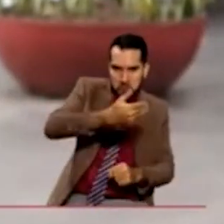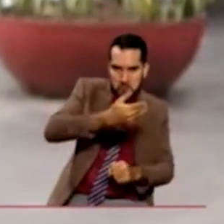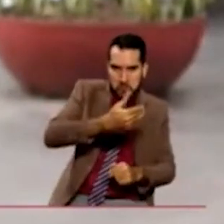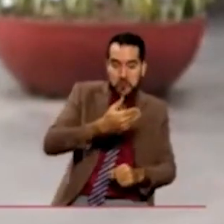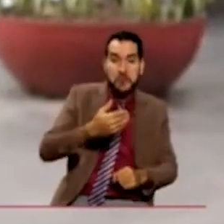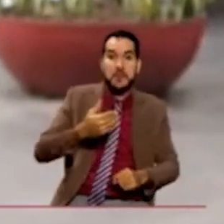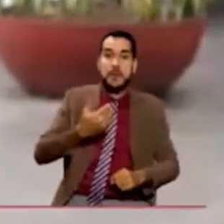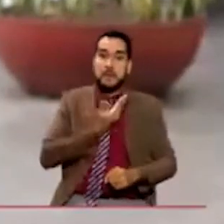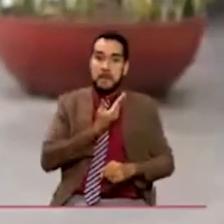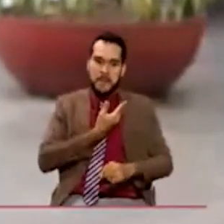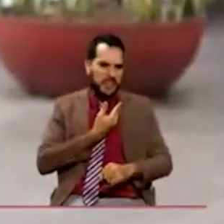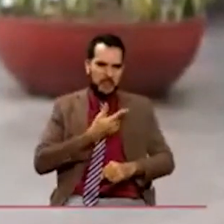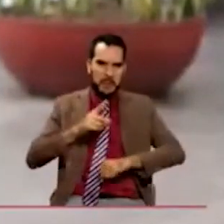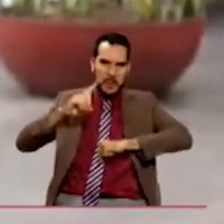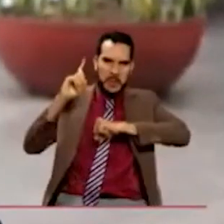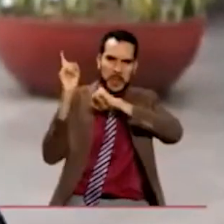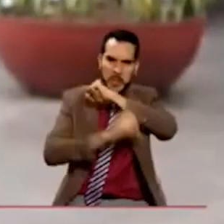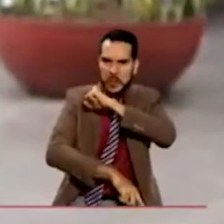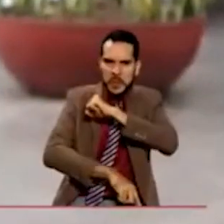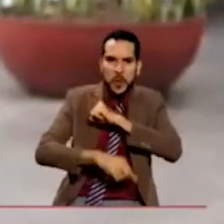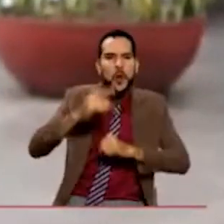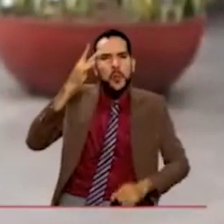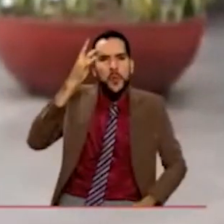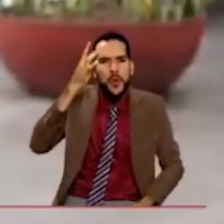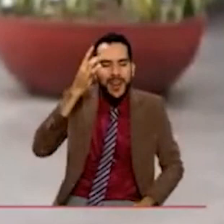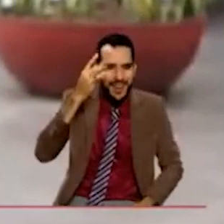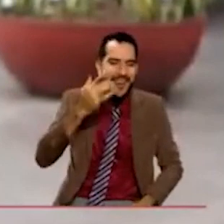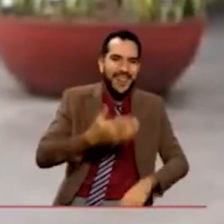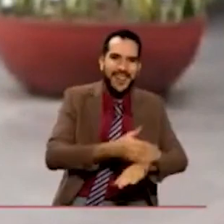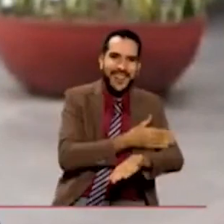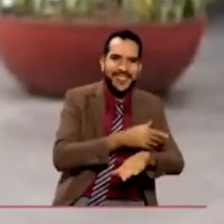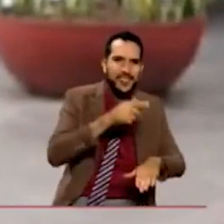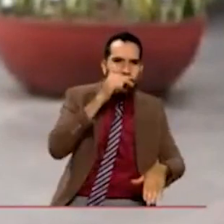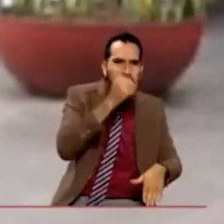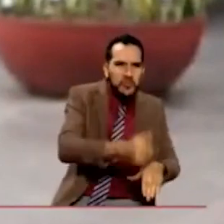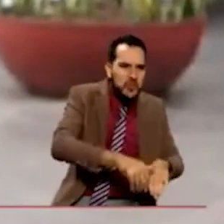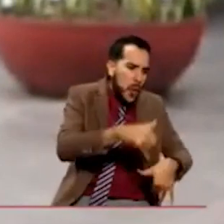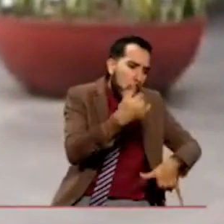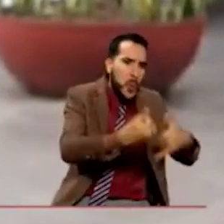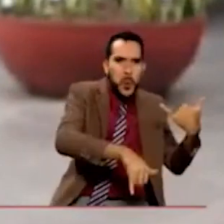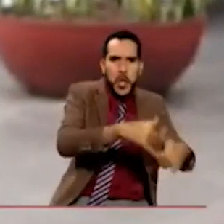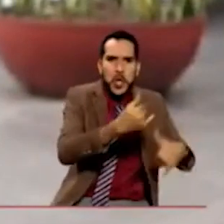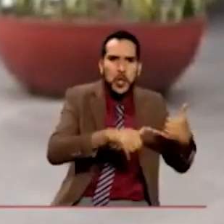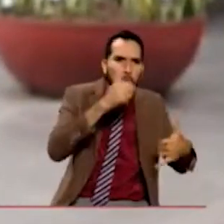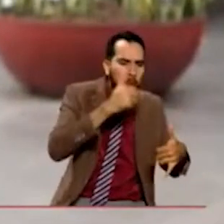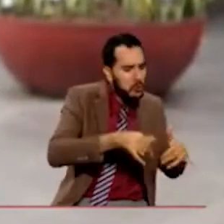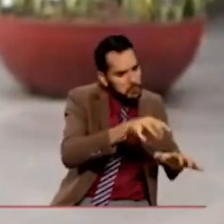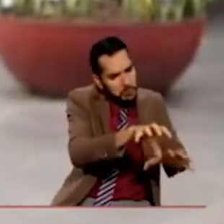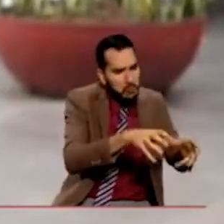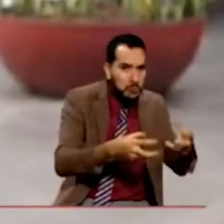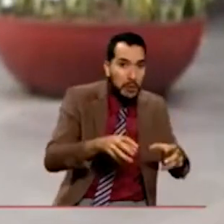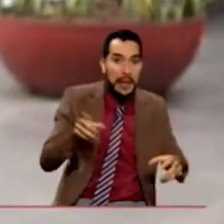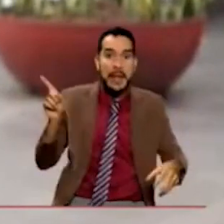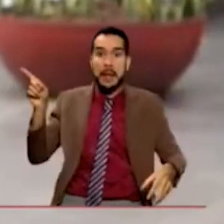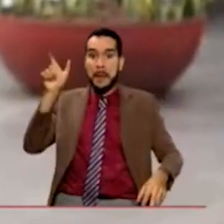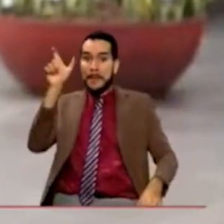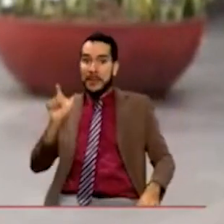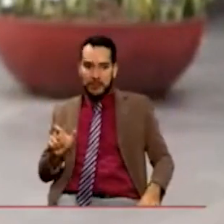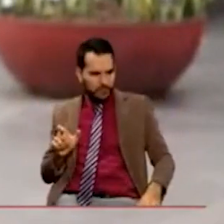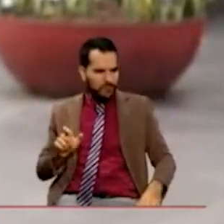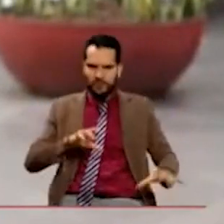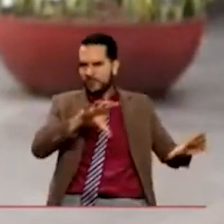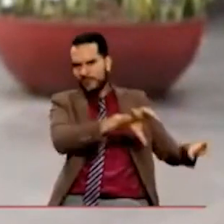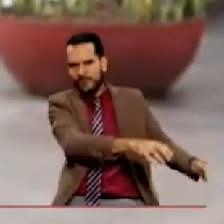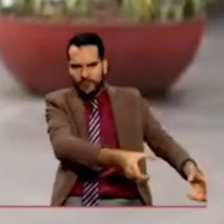tomado equivocadamente unos juguetes y entonces esta persona, su manera de corregirlo es que